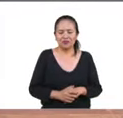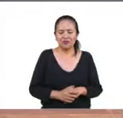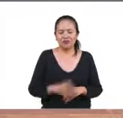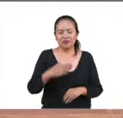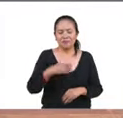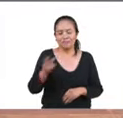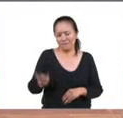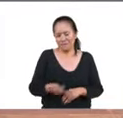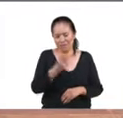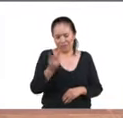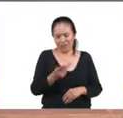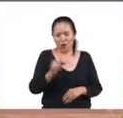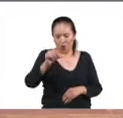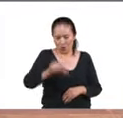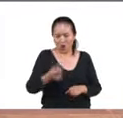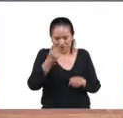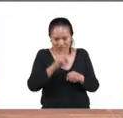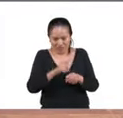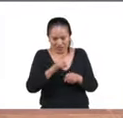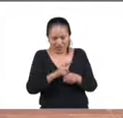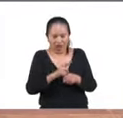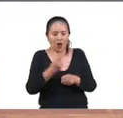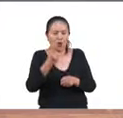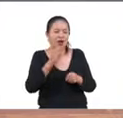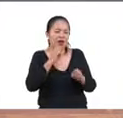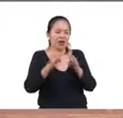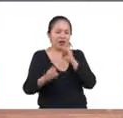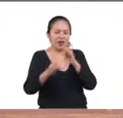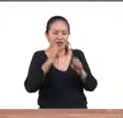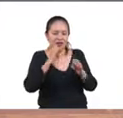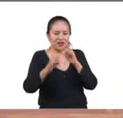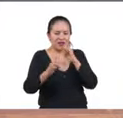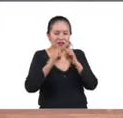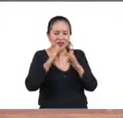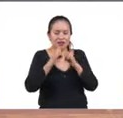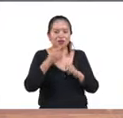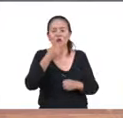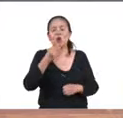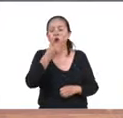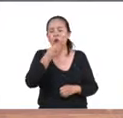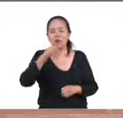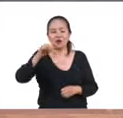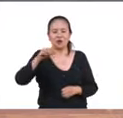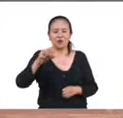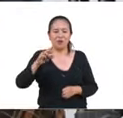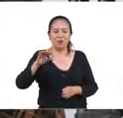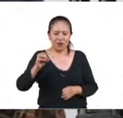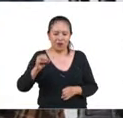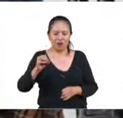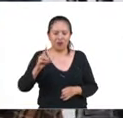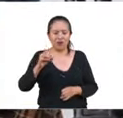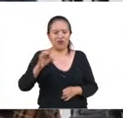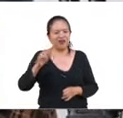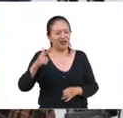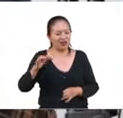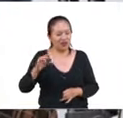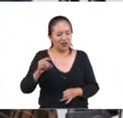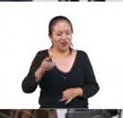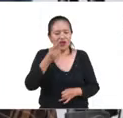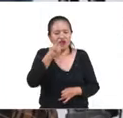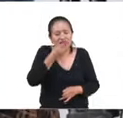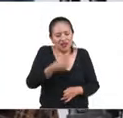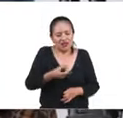pues el día de hoy en el Universal publicamos una entrevista con el dirigente nacional de Morena, Mario Delgado. Él menciona que los grupos